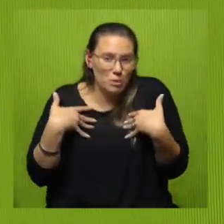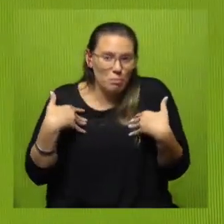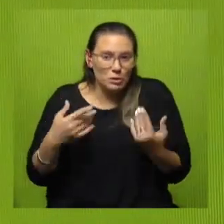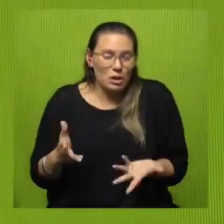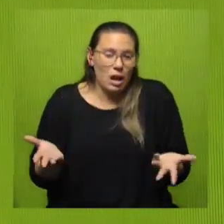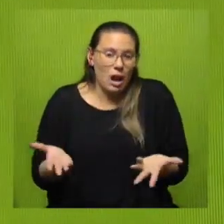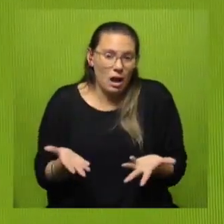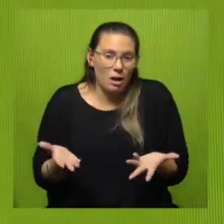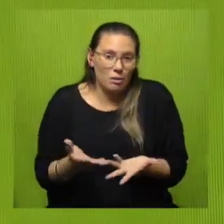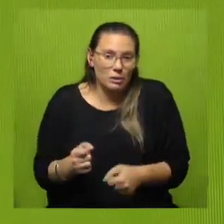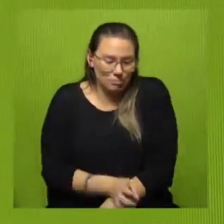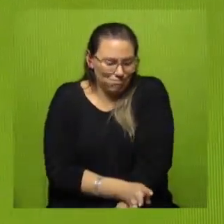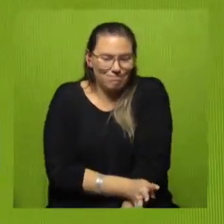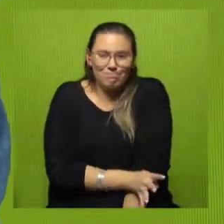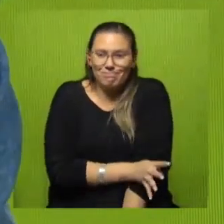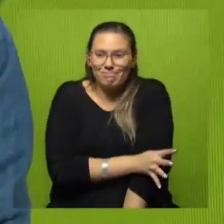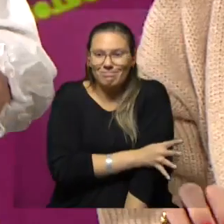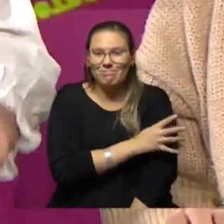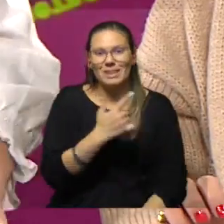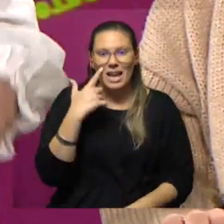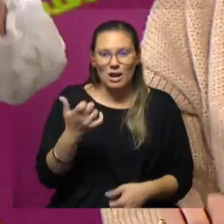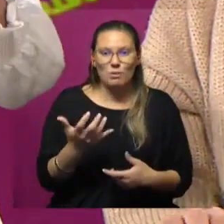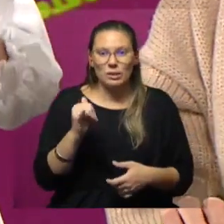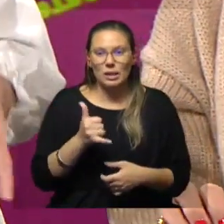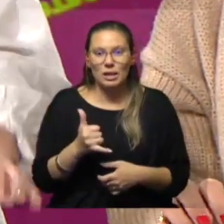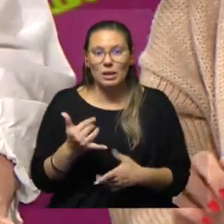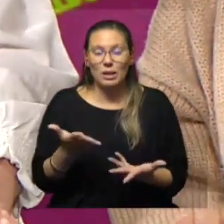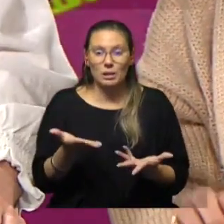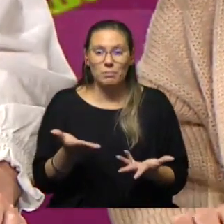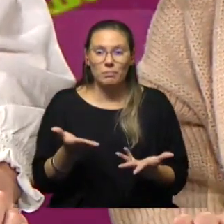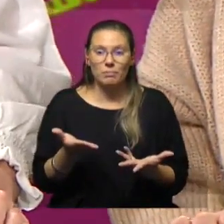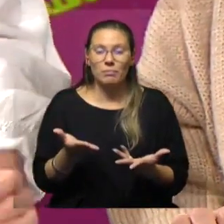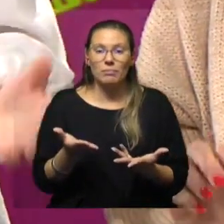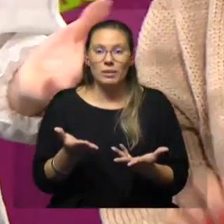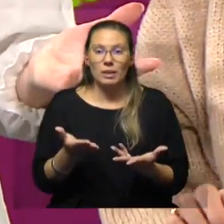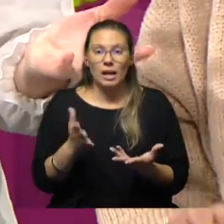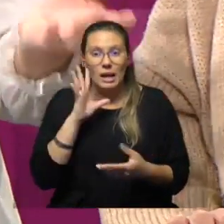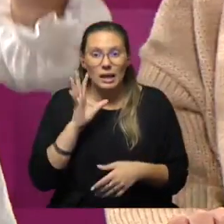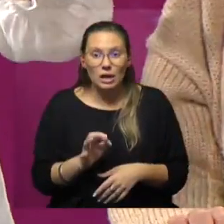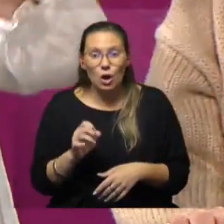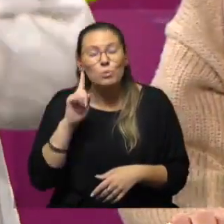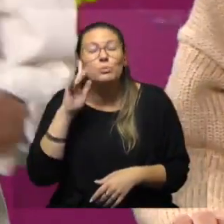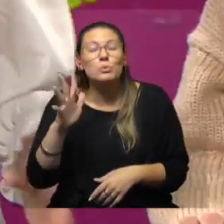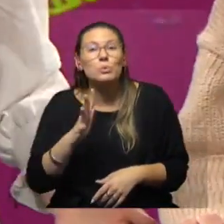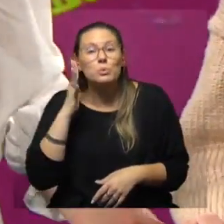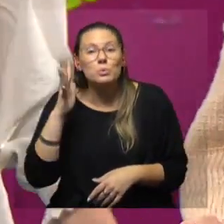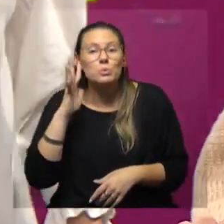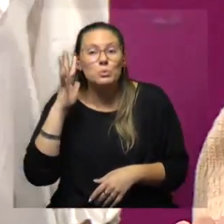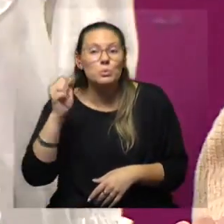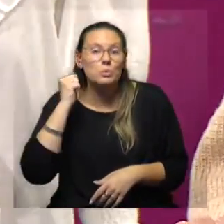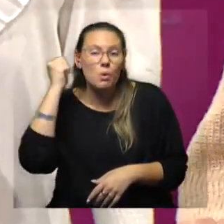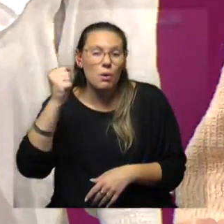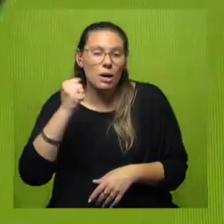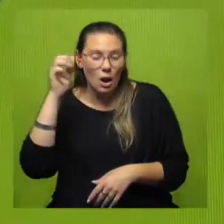el día de hoy se me paran los pelitos. Y se nota porque, bueno, vas a cumplir creo que debe ser un sueño de poder homenajear a Los